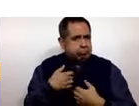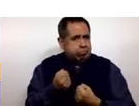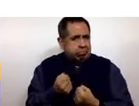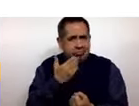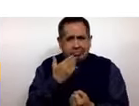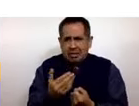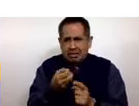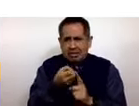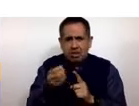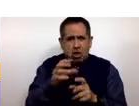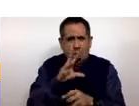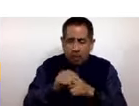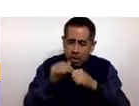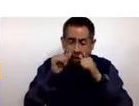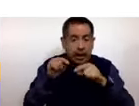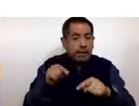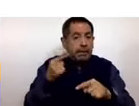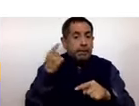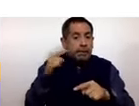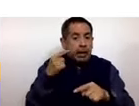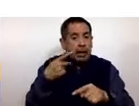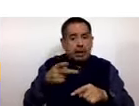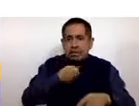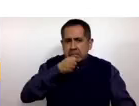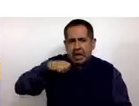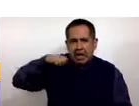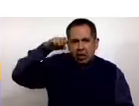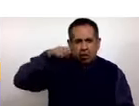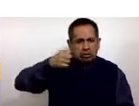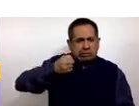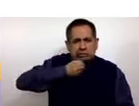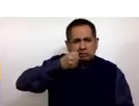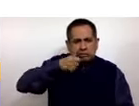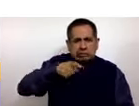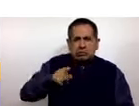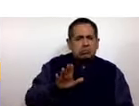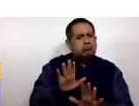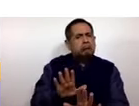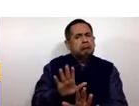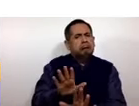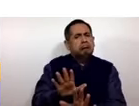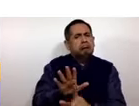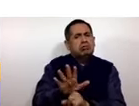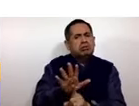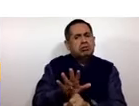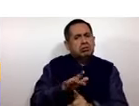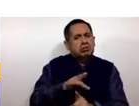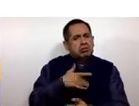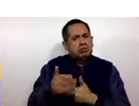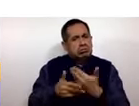estructuradas, para que esa etapa de su vida la puedan se sigan desarrollando.